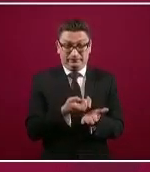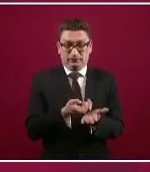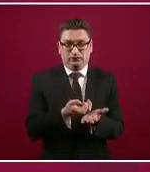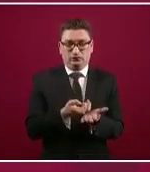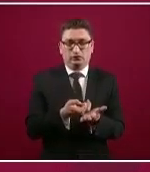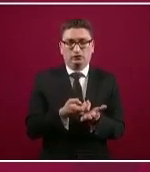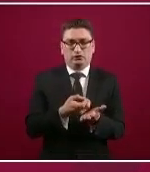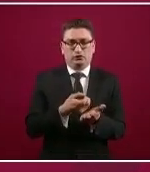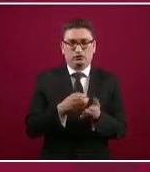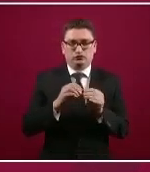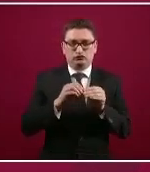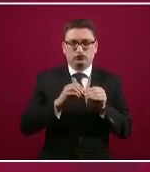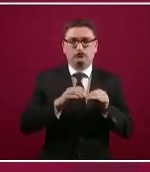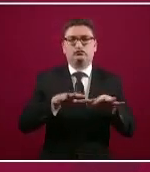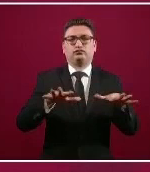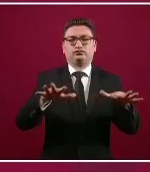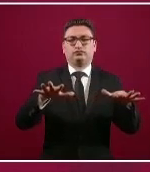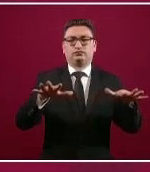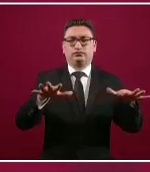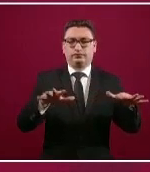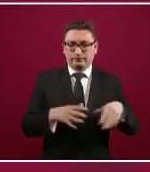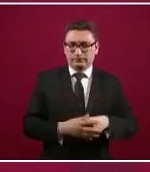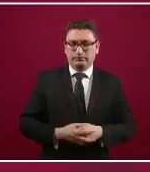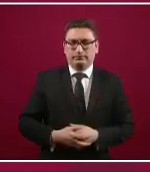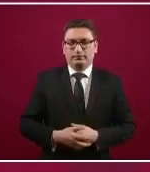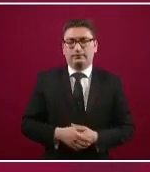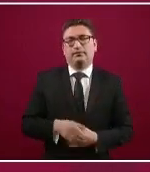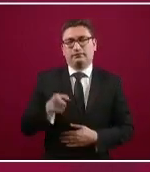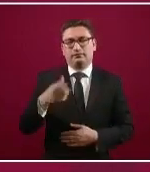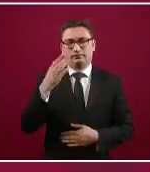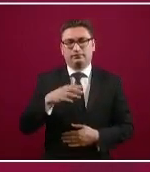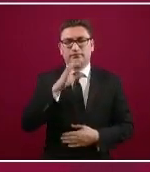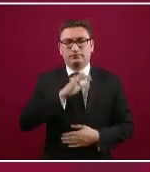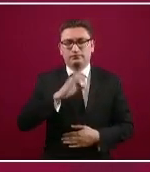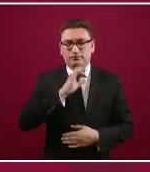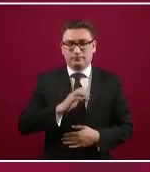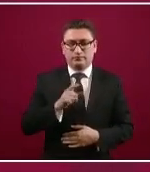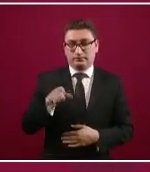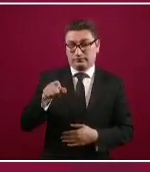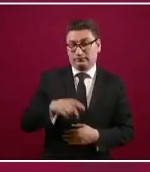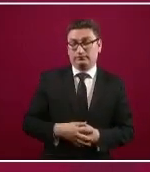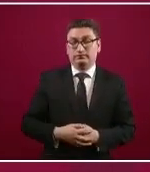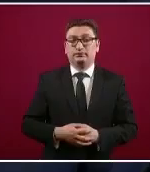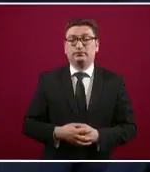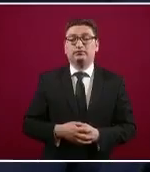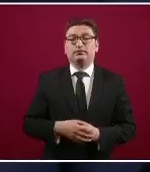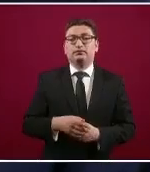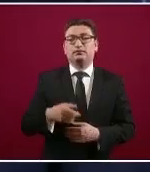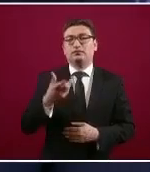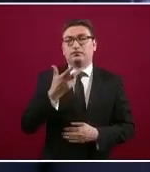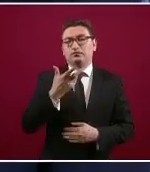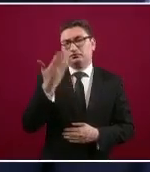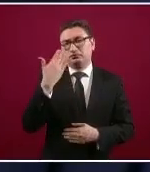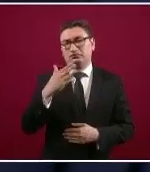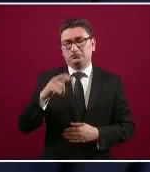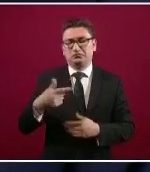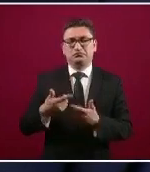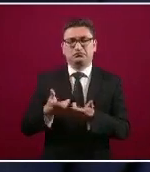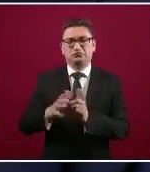promulgada por Venustiano Carranza porque en ese tiempo tanto el